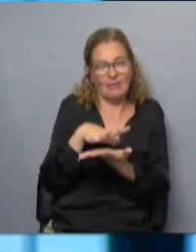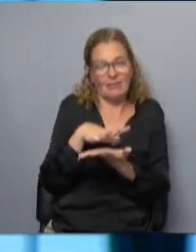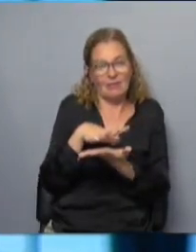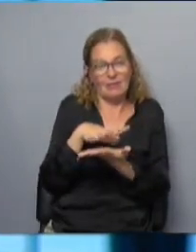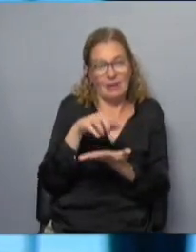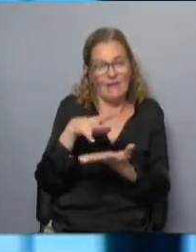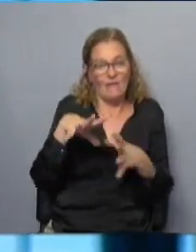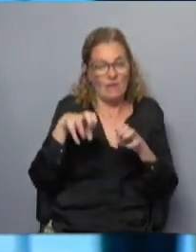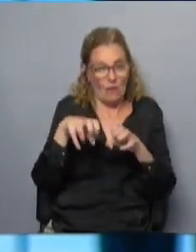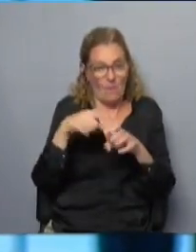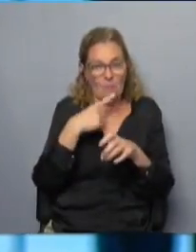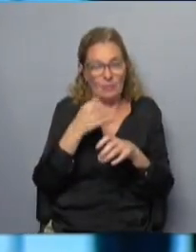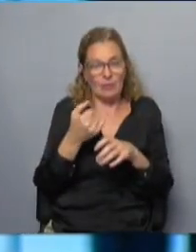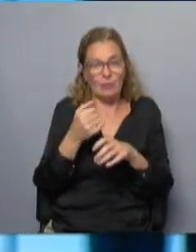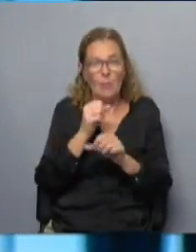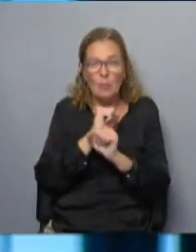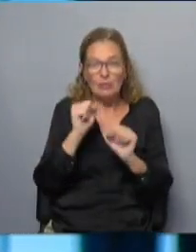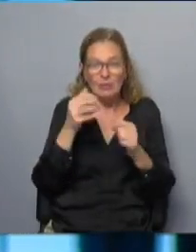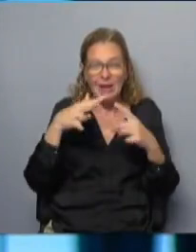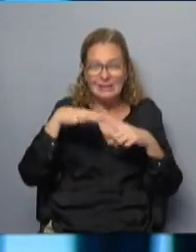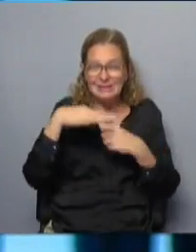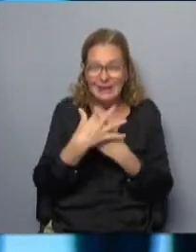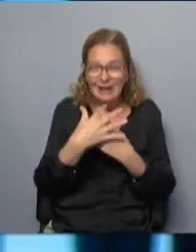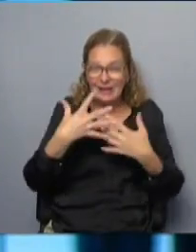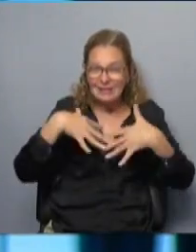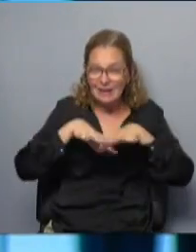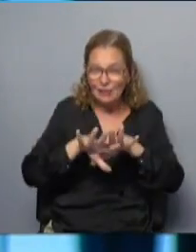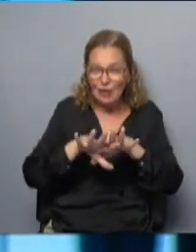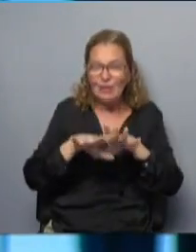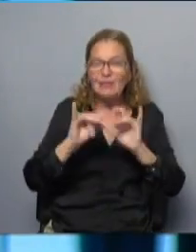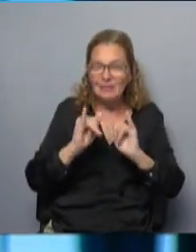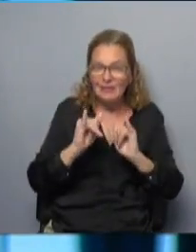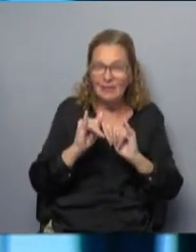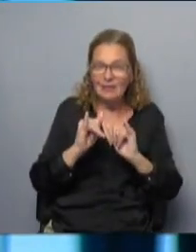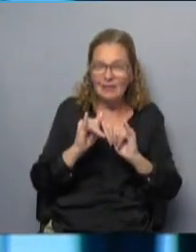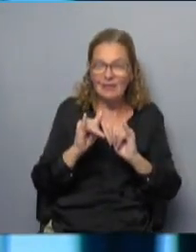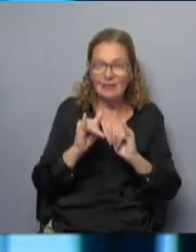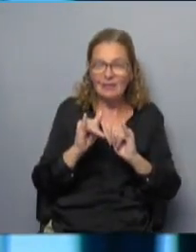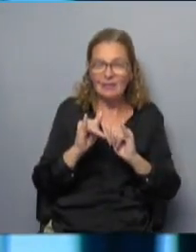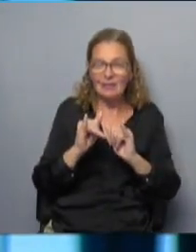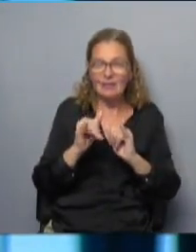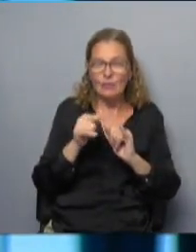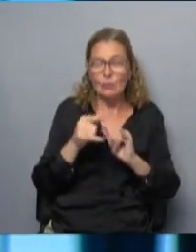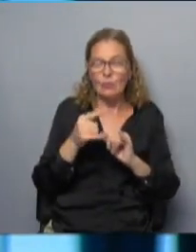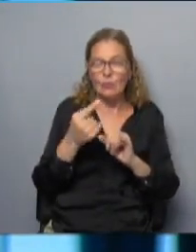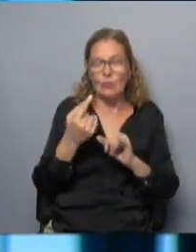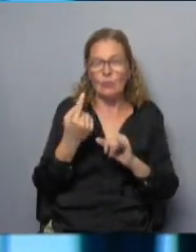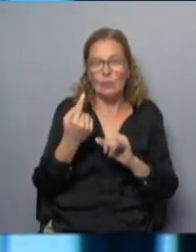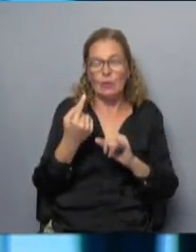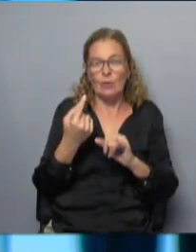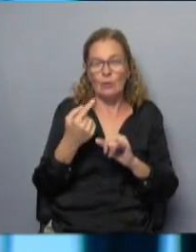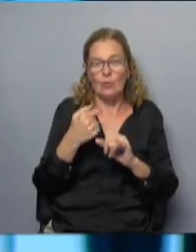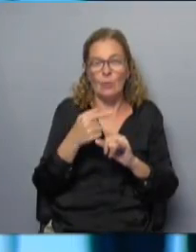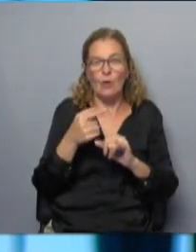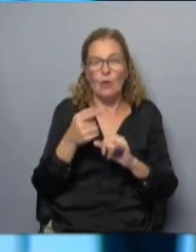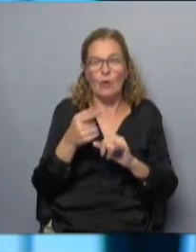que ha visto digamos no hay posibilidad de integración sin lugar lo demás es un eufemismo uno se reintegra como pastor